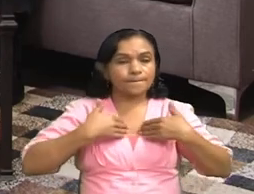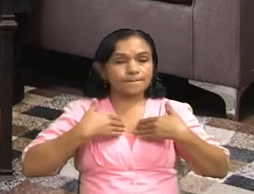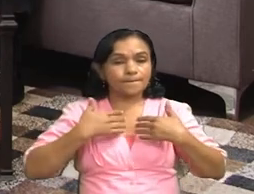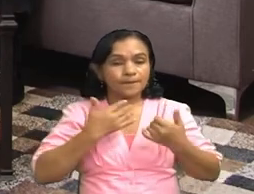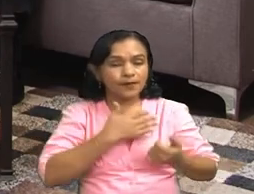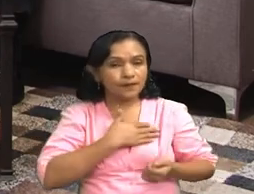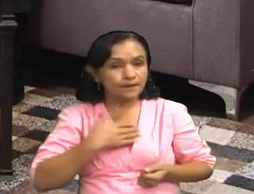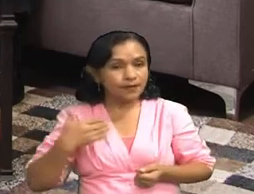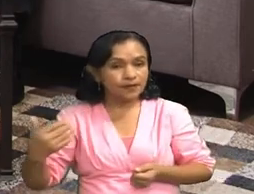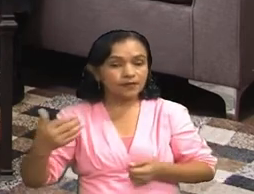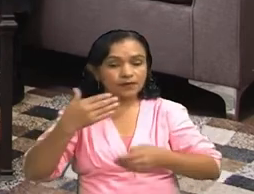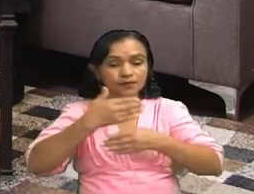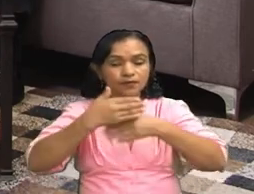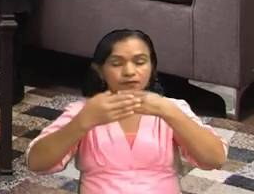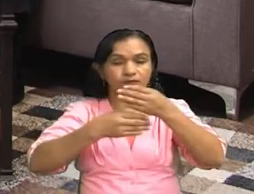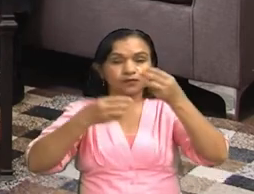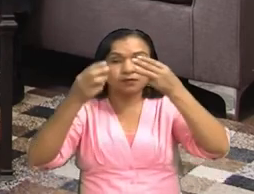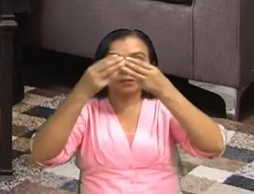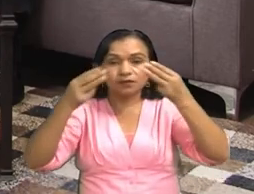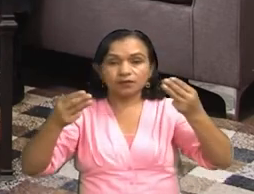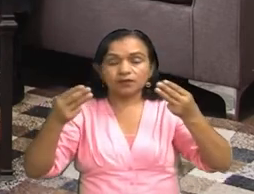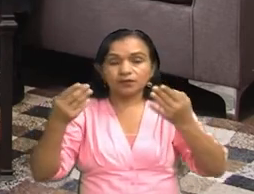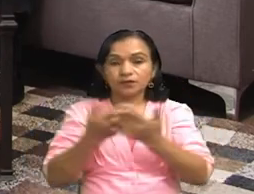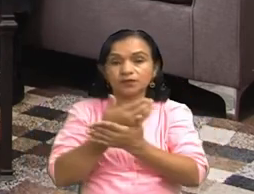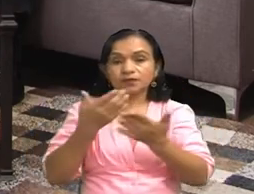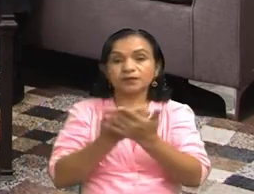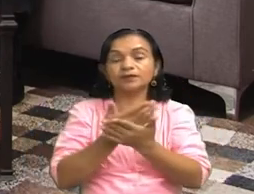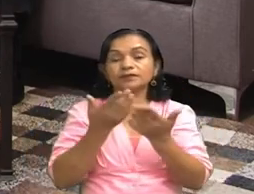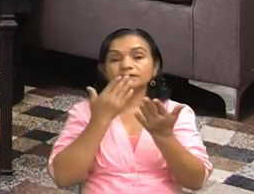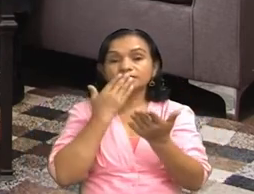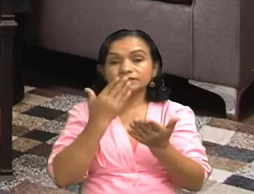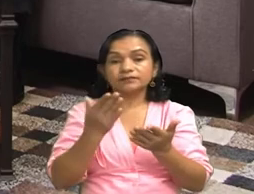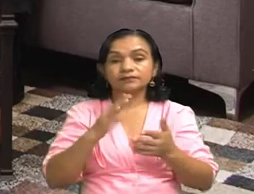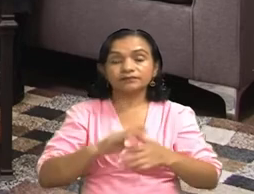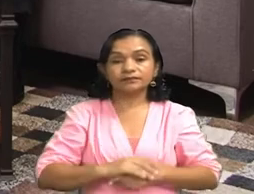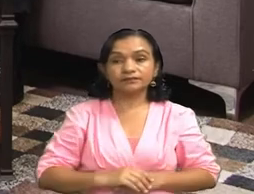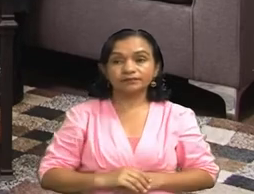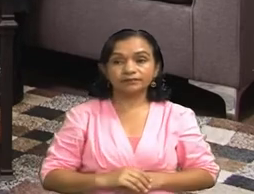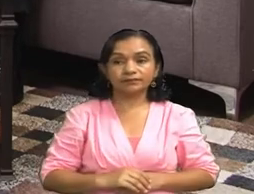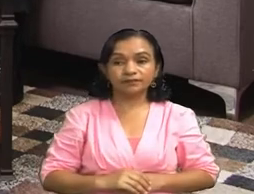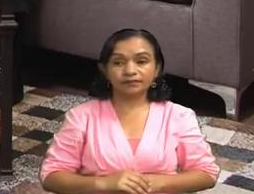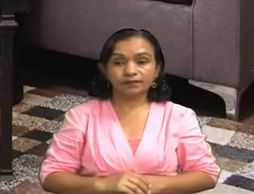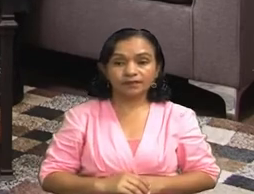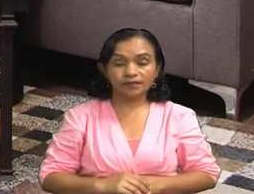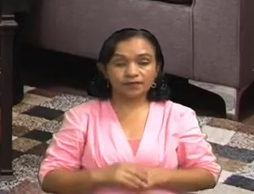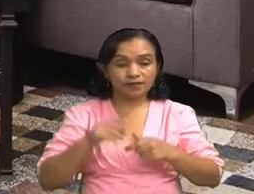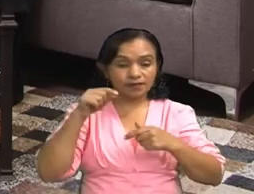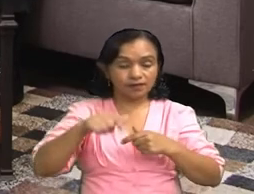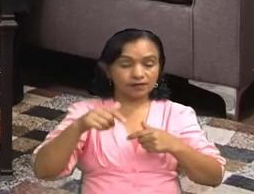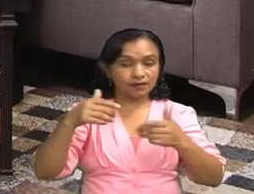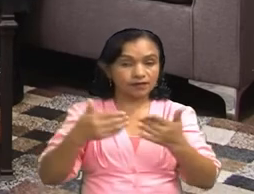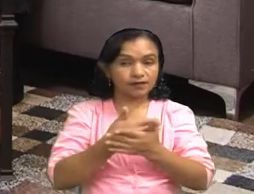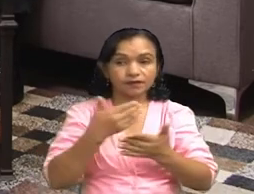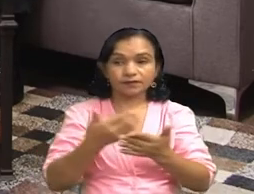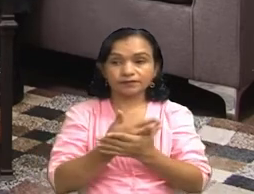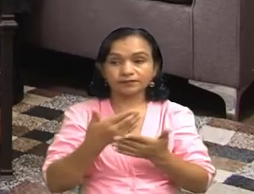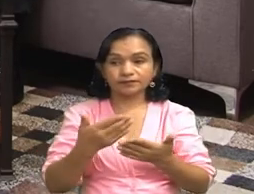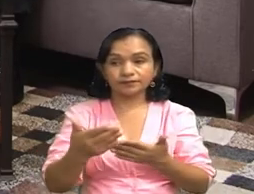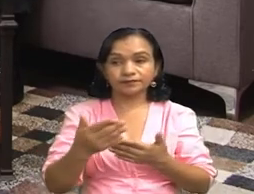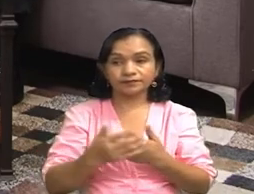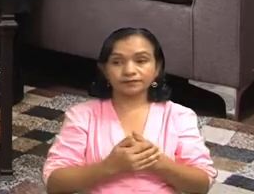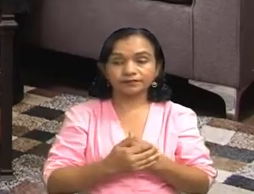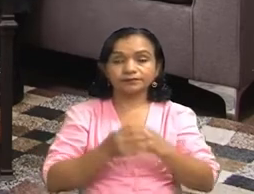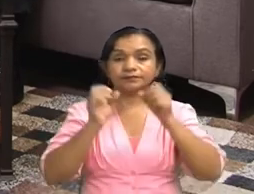construcción, maquinaria nueva y todo. Y eso es lo que le quedó a estos señores. Pero estos que vienen con tecnología de punta, fíjate que